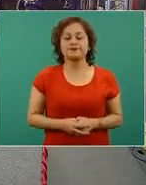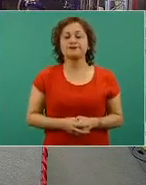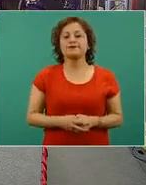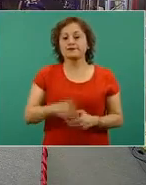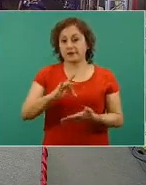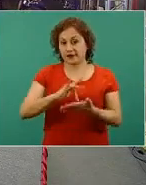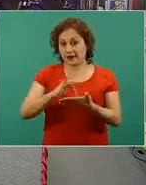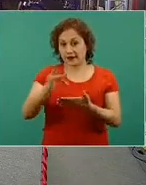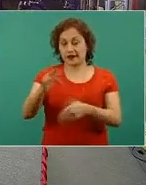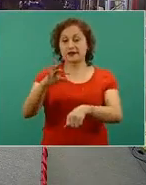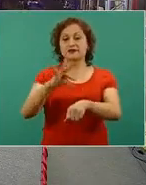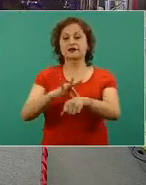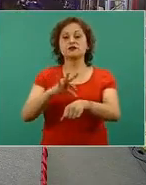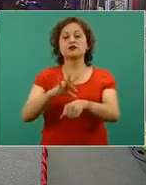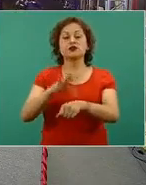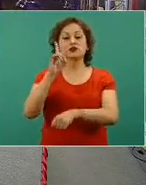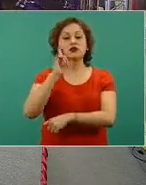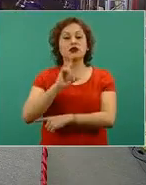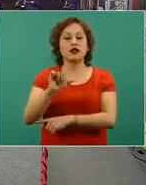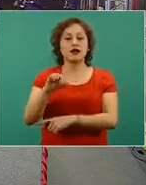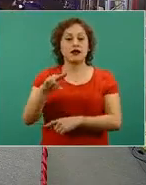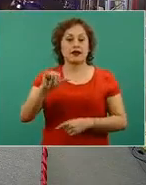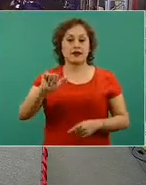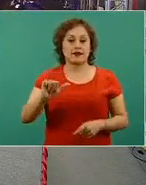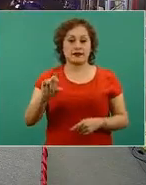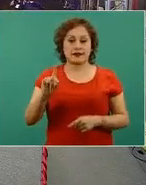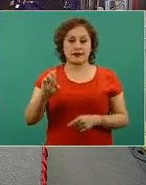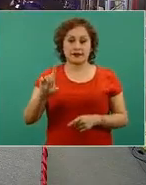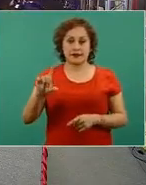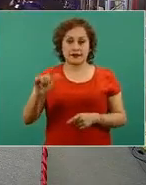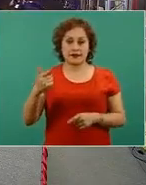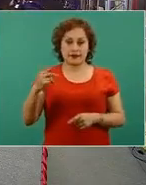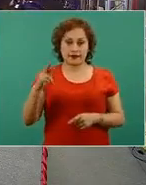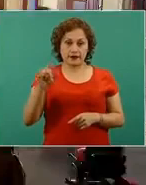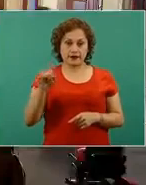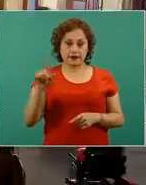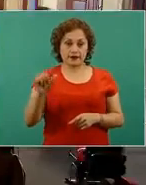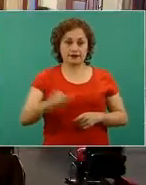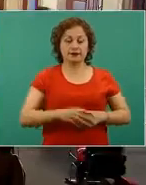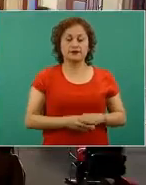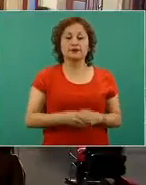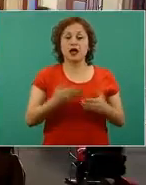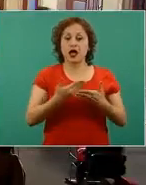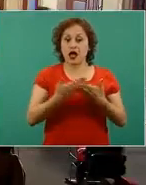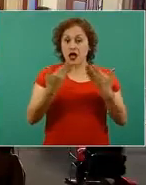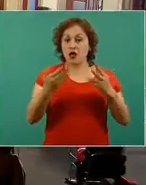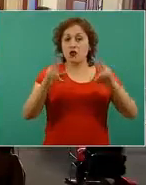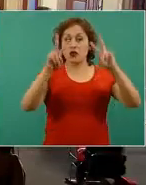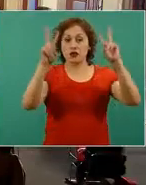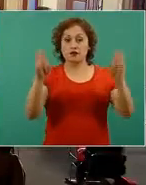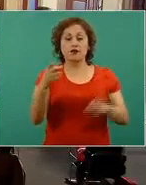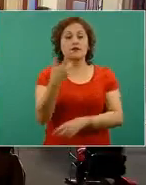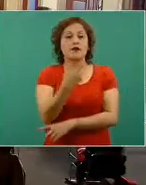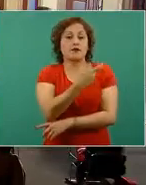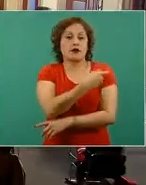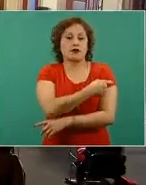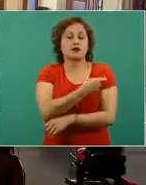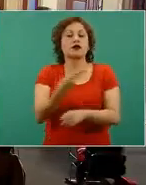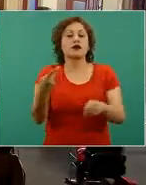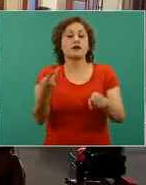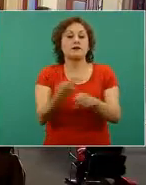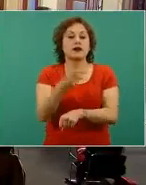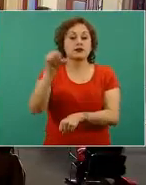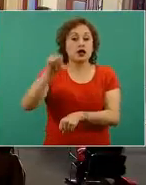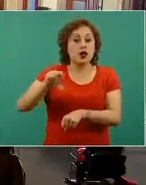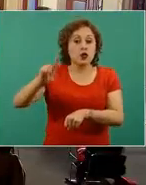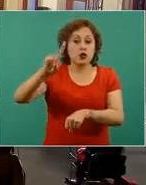Gracias, doctora Ana de la Garza. Vamos ahora a comentar sobre la vacunación, lo que ha ocurrido en el día de hoy, lo que está en perspectiva